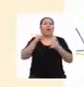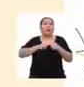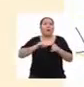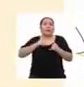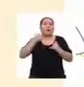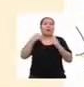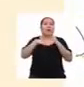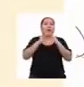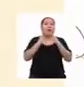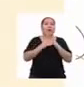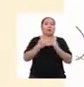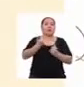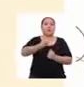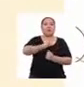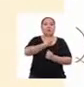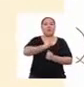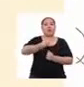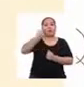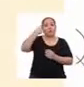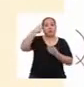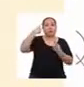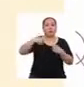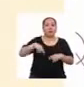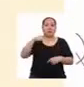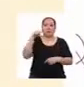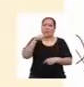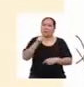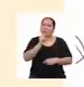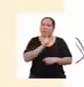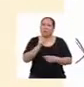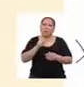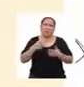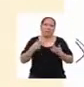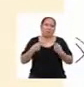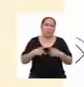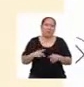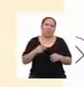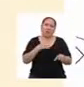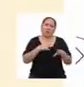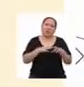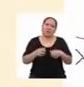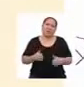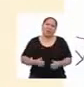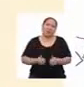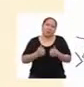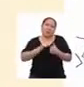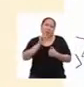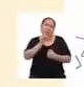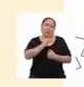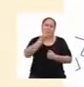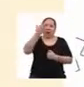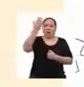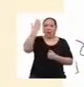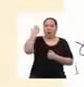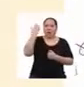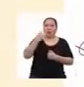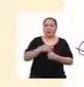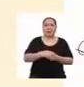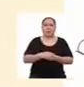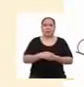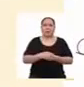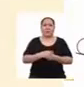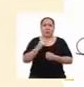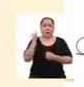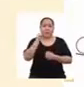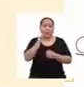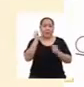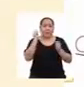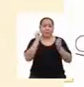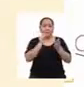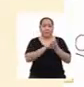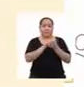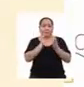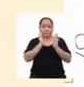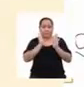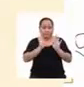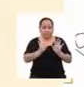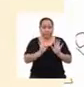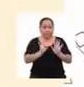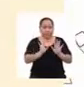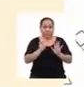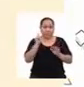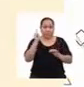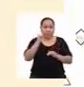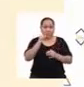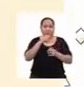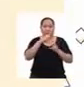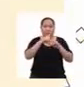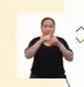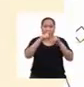voluntaria, lo cual no nos permite hacer una vida como la que antes teníamos. Hagamos una pausa en este punto, ya que